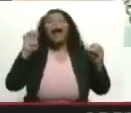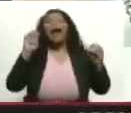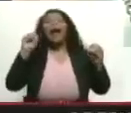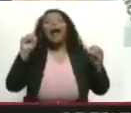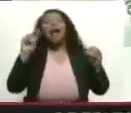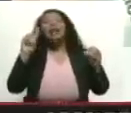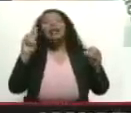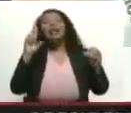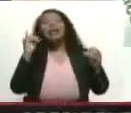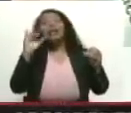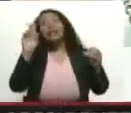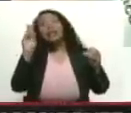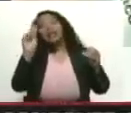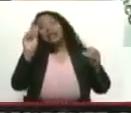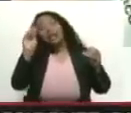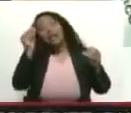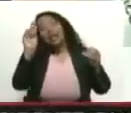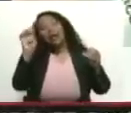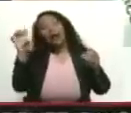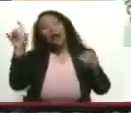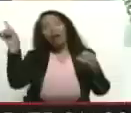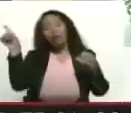miles, allá en Puerto La Cruz,